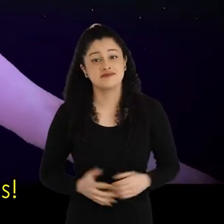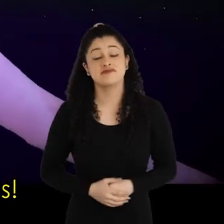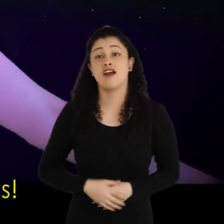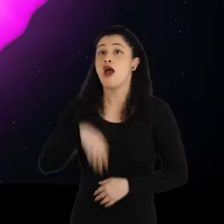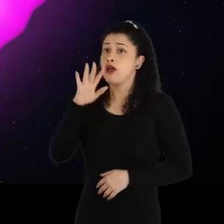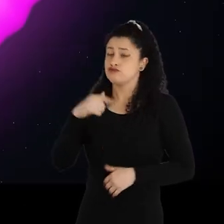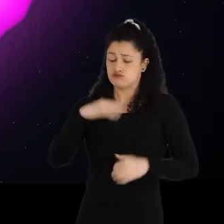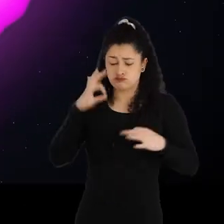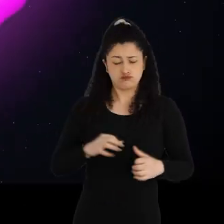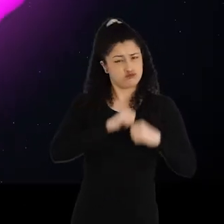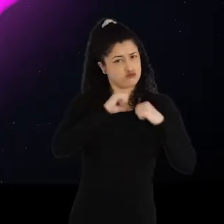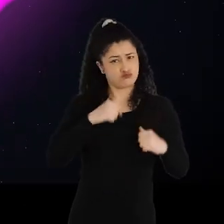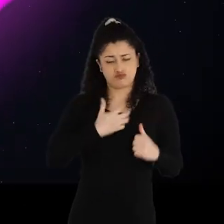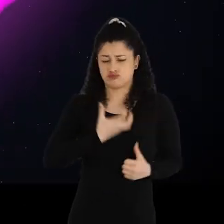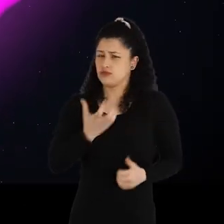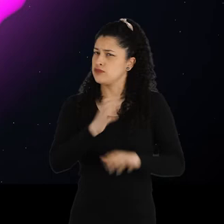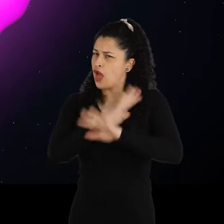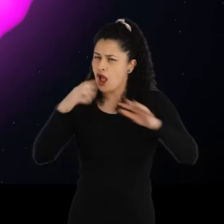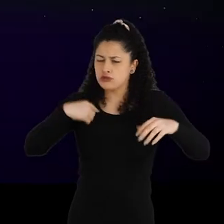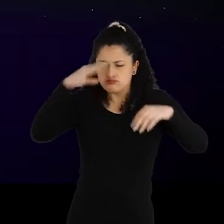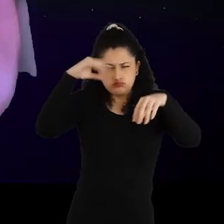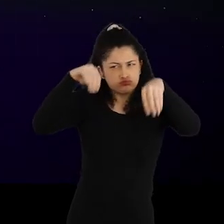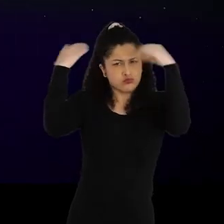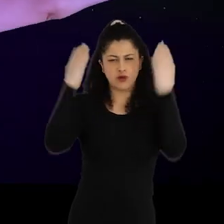curar todo. ¿Qué hay en tu corazón?